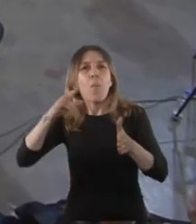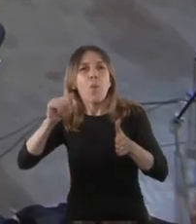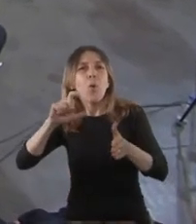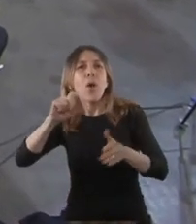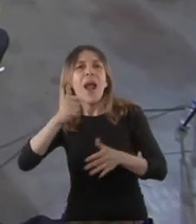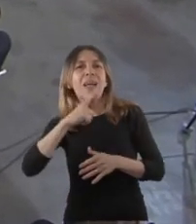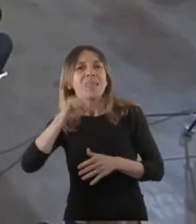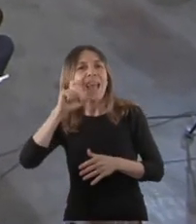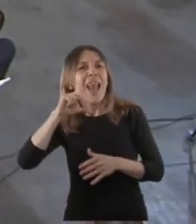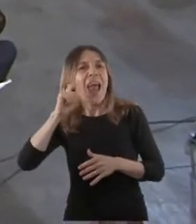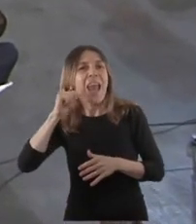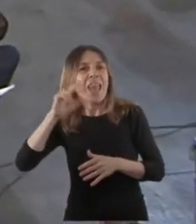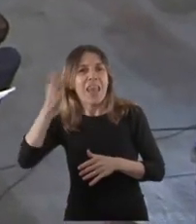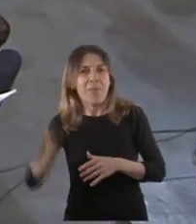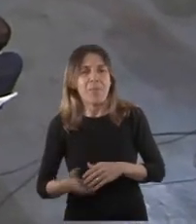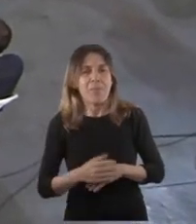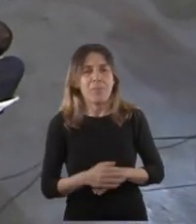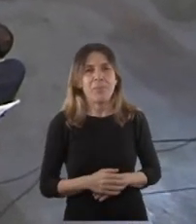Castellani.